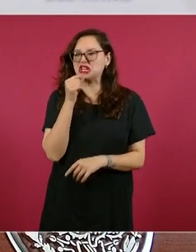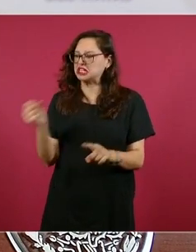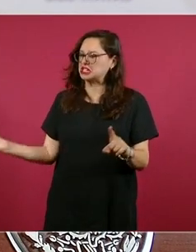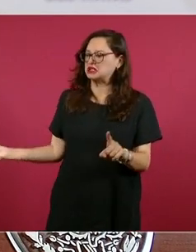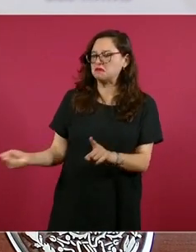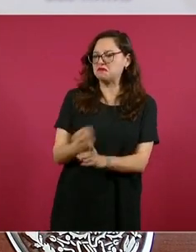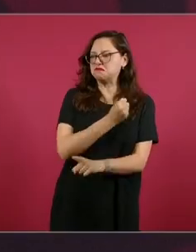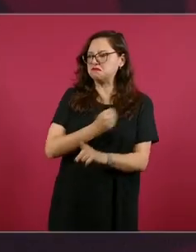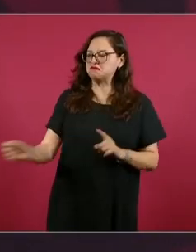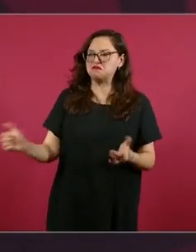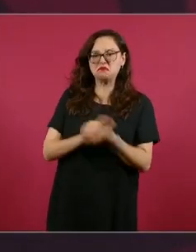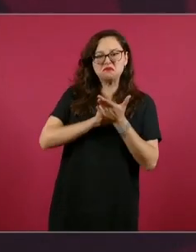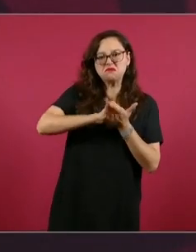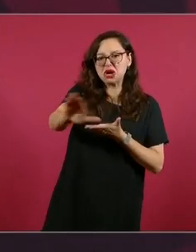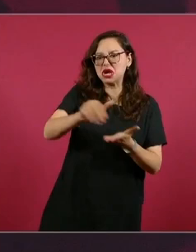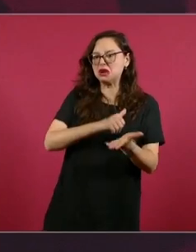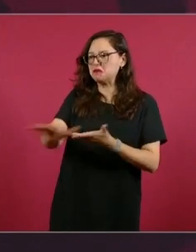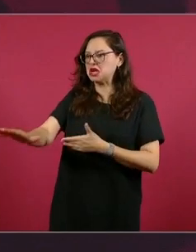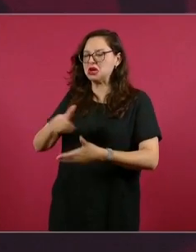del Zócalo